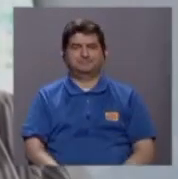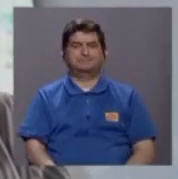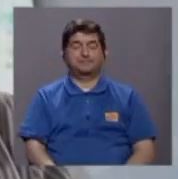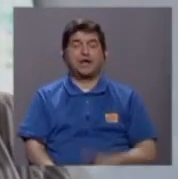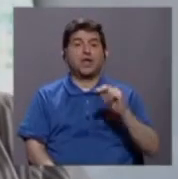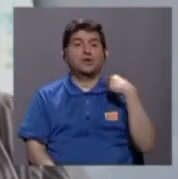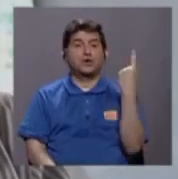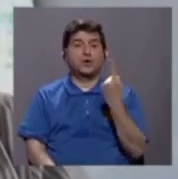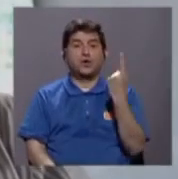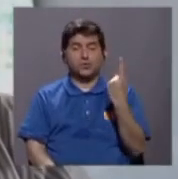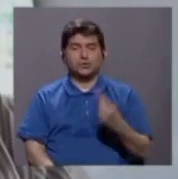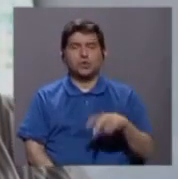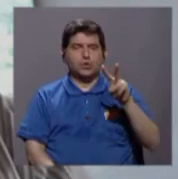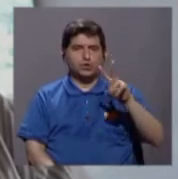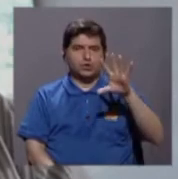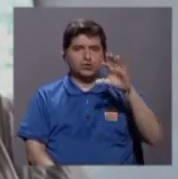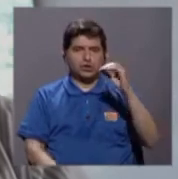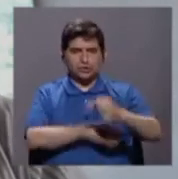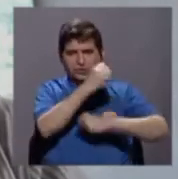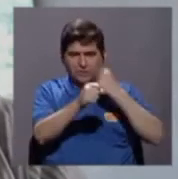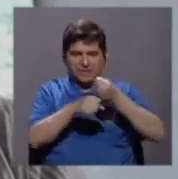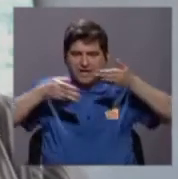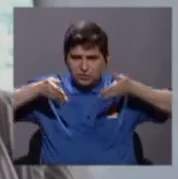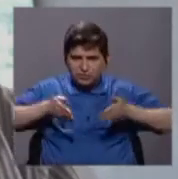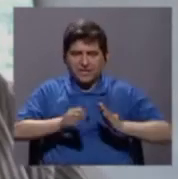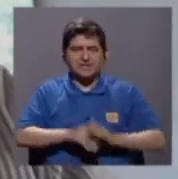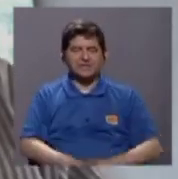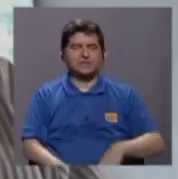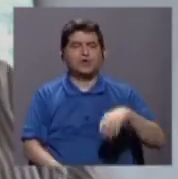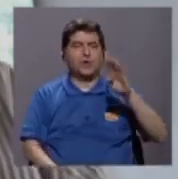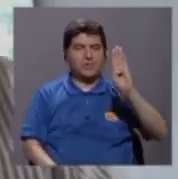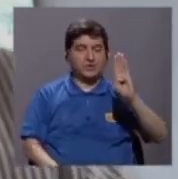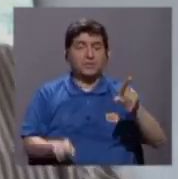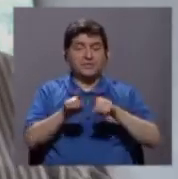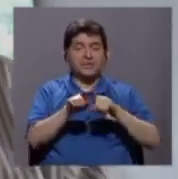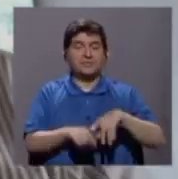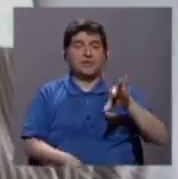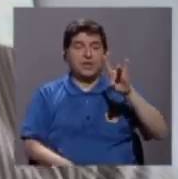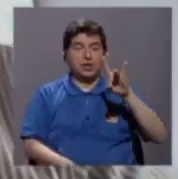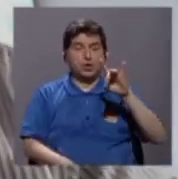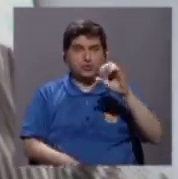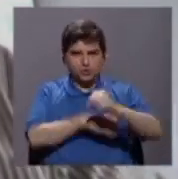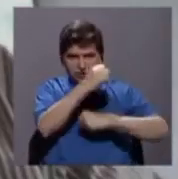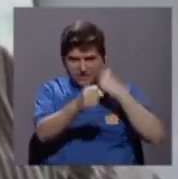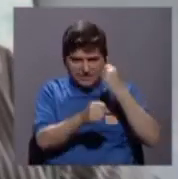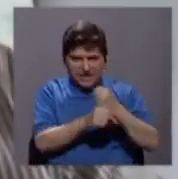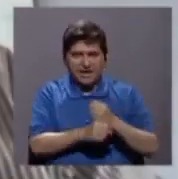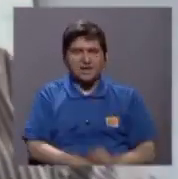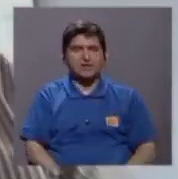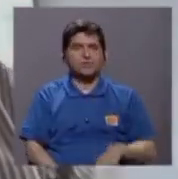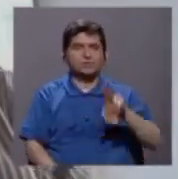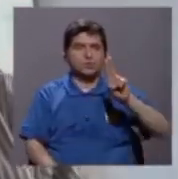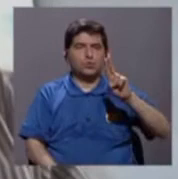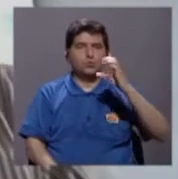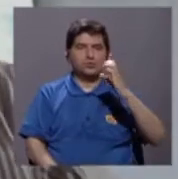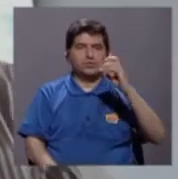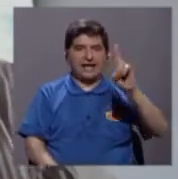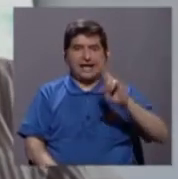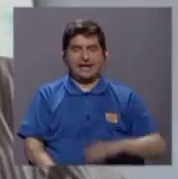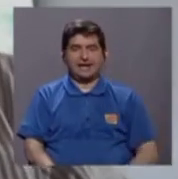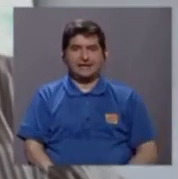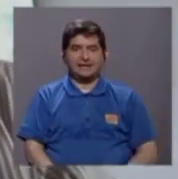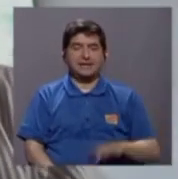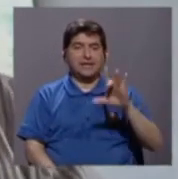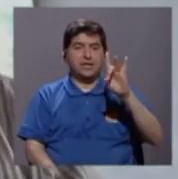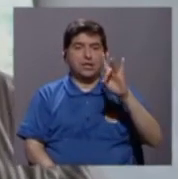no solamente era el 250 años del nacimiento de Beethoven, sino también es el 80 aniversario de la Universidad de Costa Rica y es el